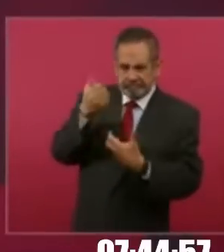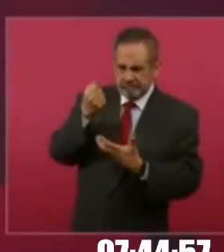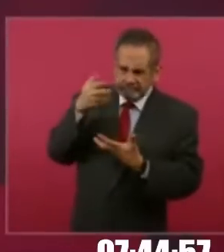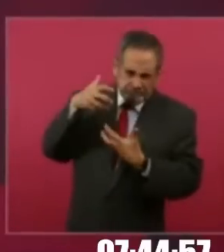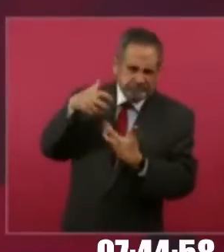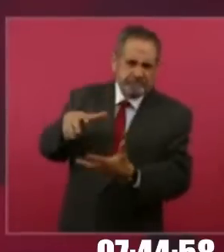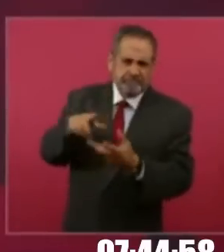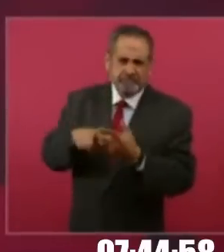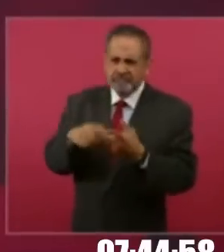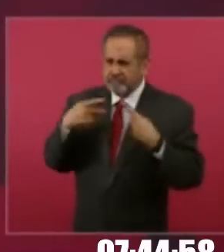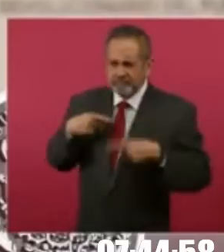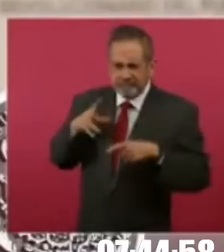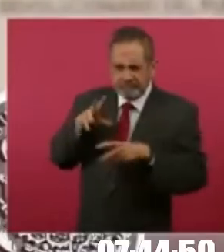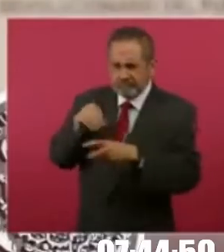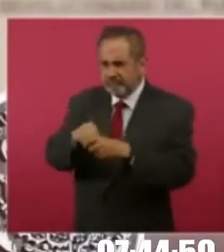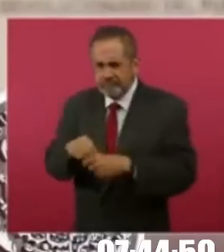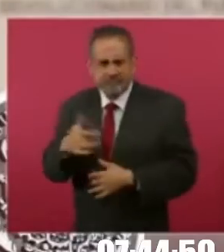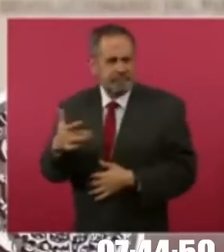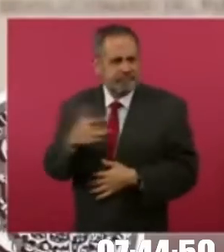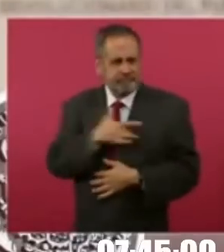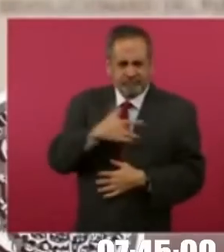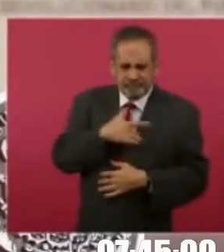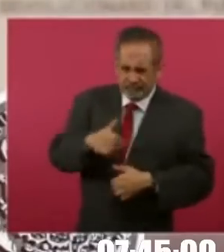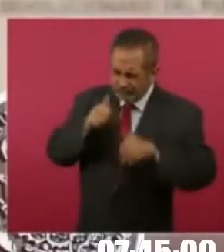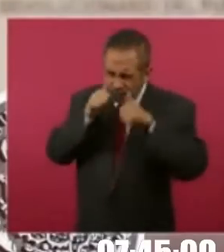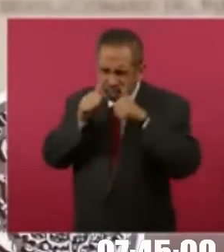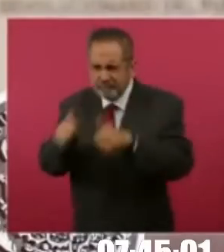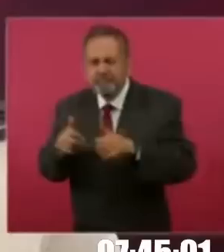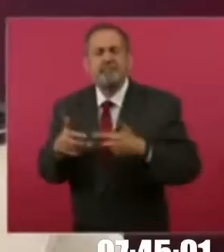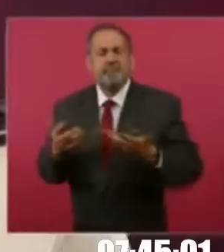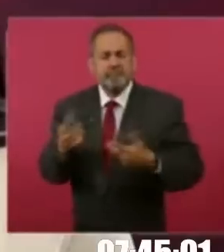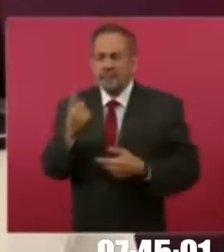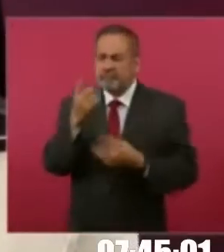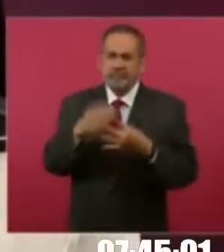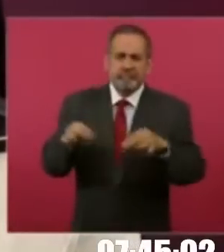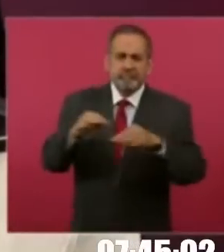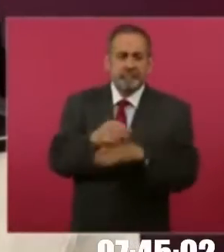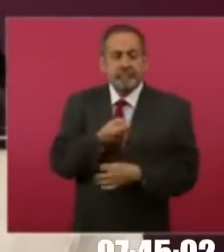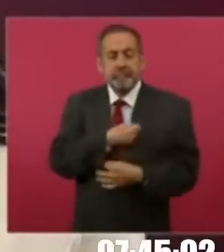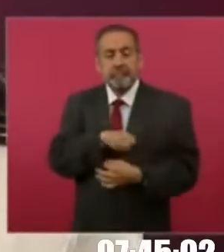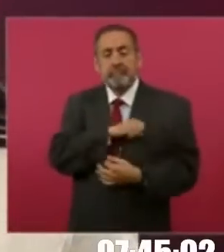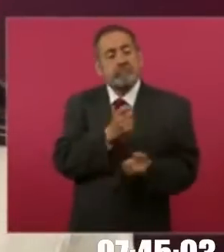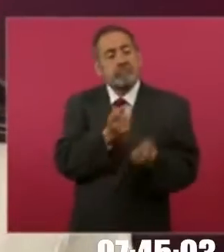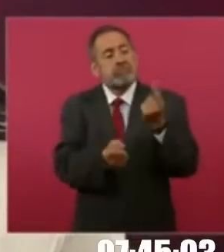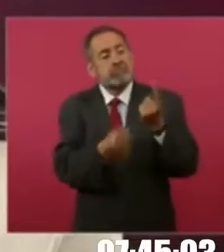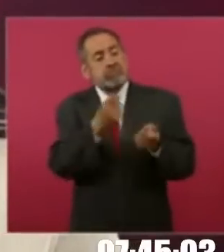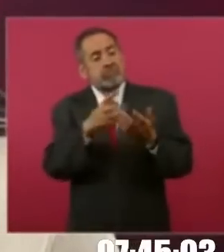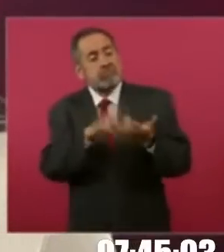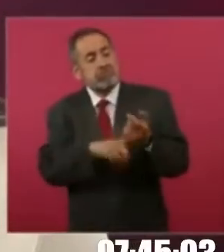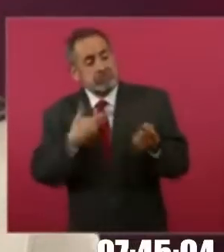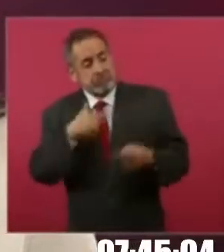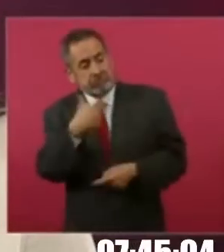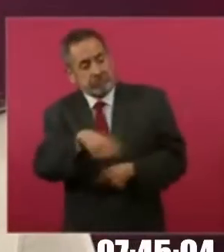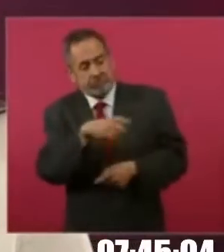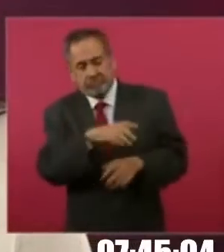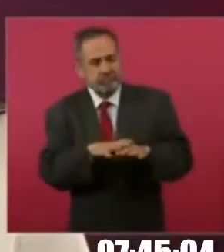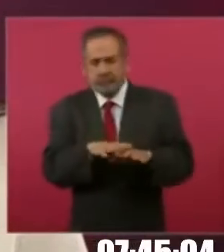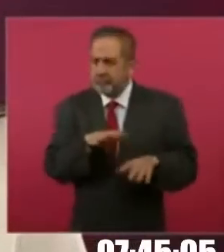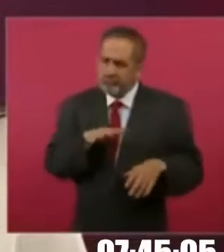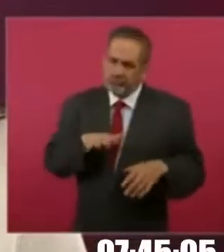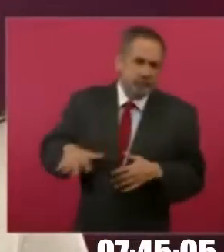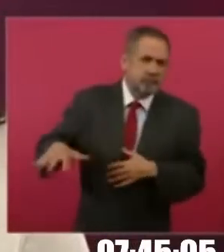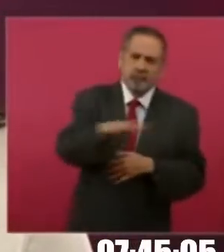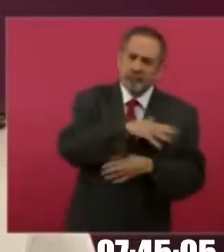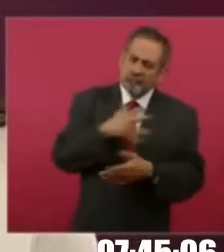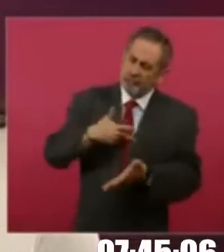y humanos y nuestro corazón en que la salud no sea un privilegio para quienes puedan comprarla sino un derecho